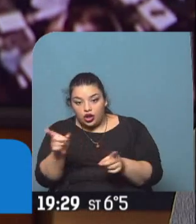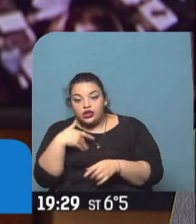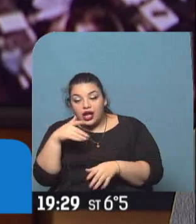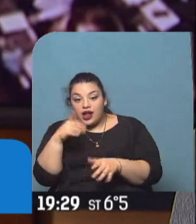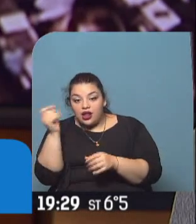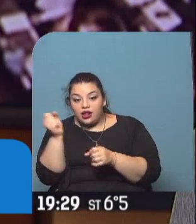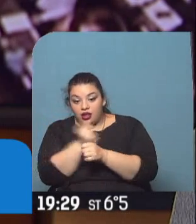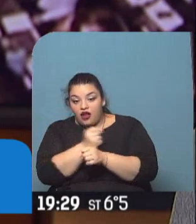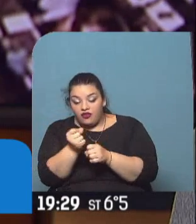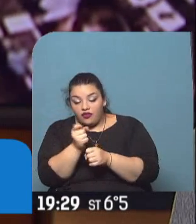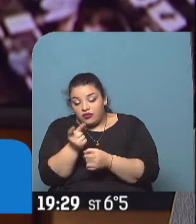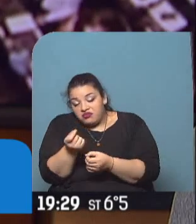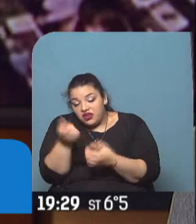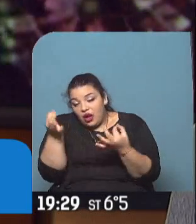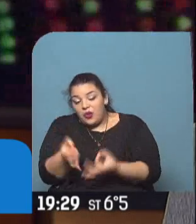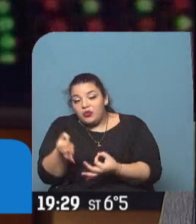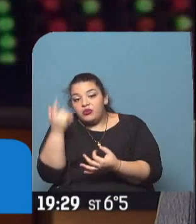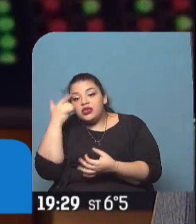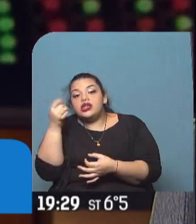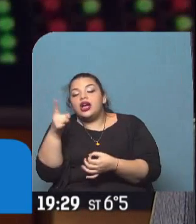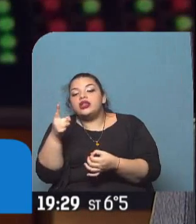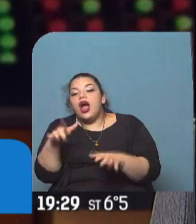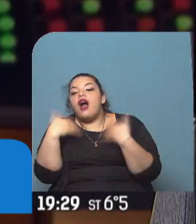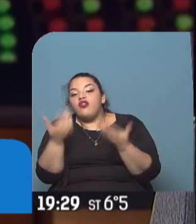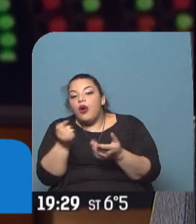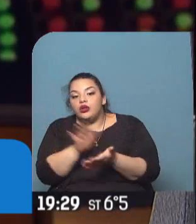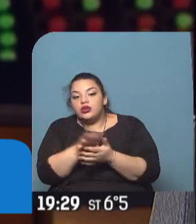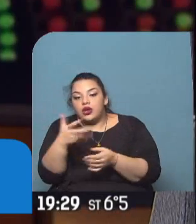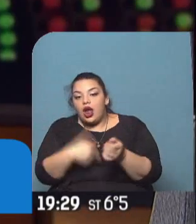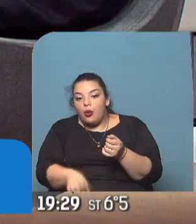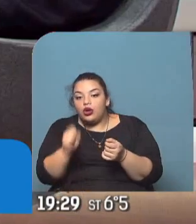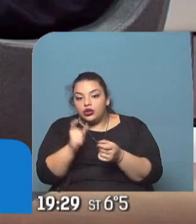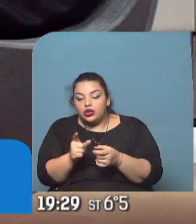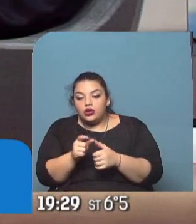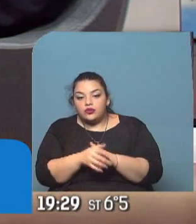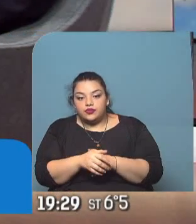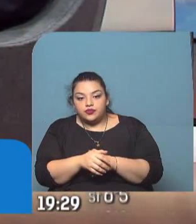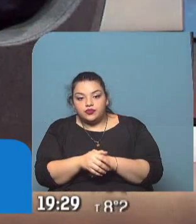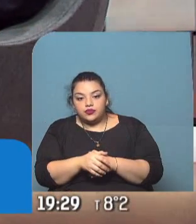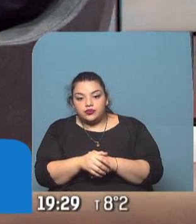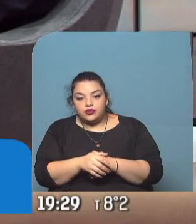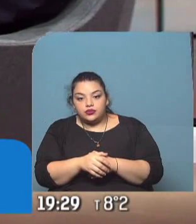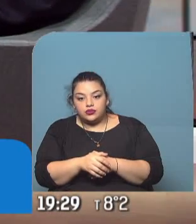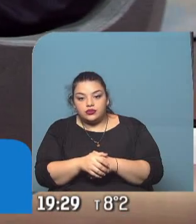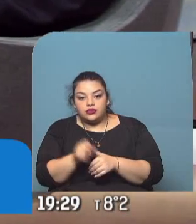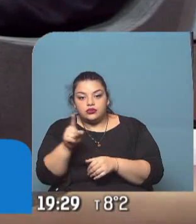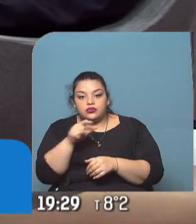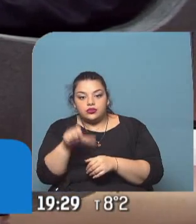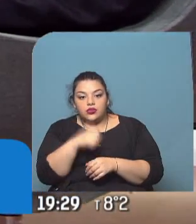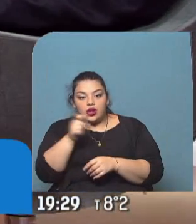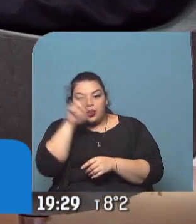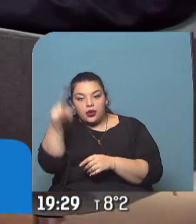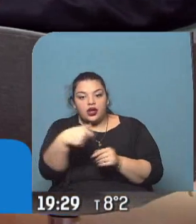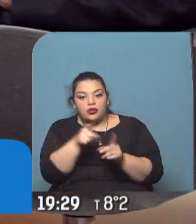Pero eso que también es un triunfo, esa idea de que las cosas, el statu quo no podía permanecer, es un triunfo que viene desde la cultura a